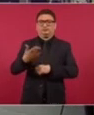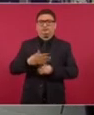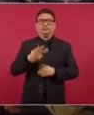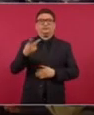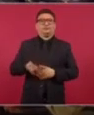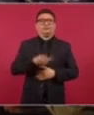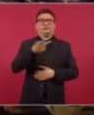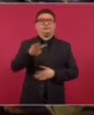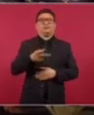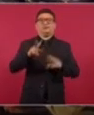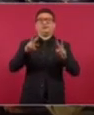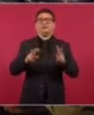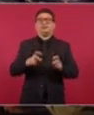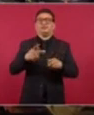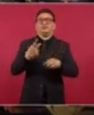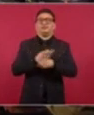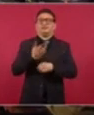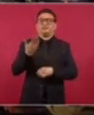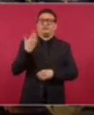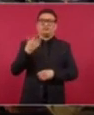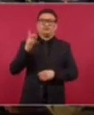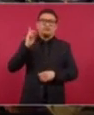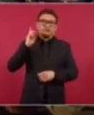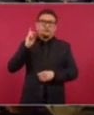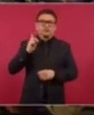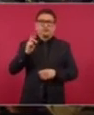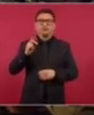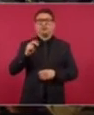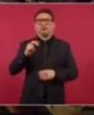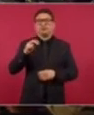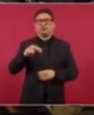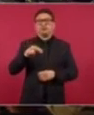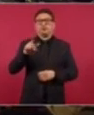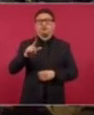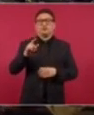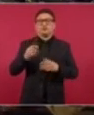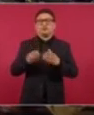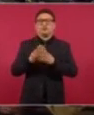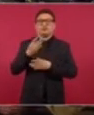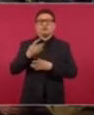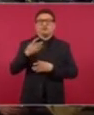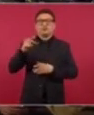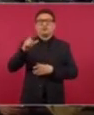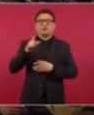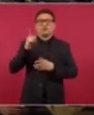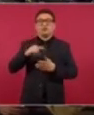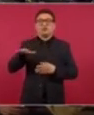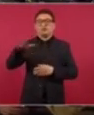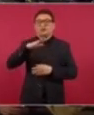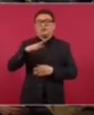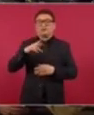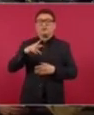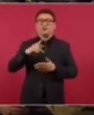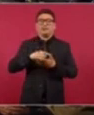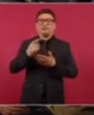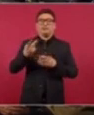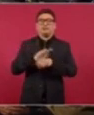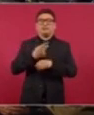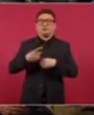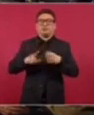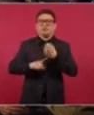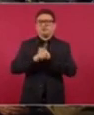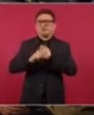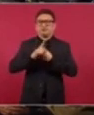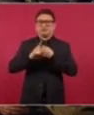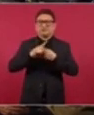presidente, sobre los hechos ocurridos este domingo en Nuevo Laredo, Tamaulipas, presidente. Lamentables, pues un enfrentamiento, un